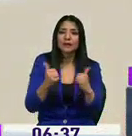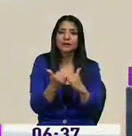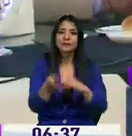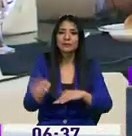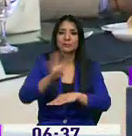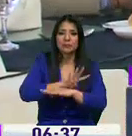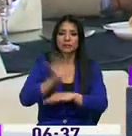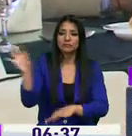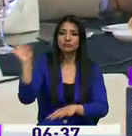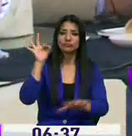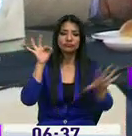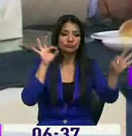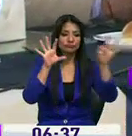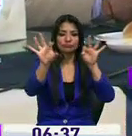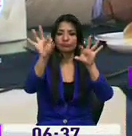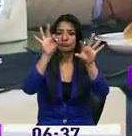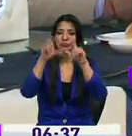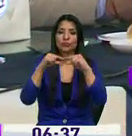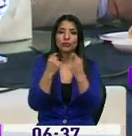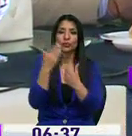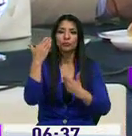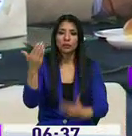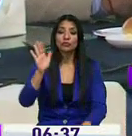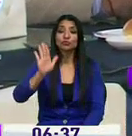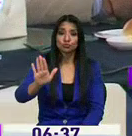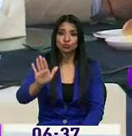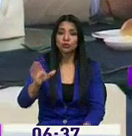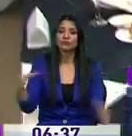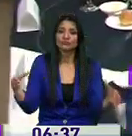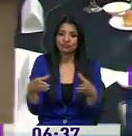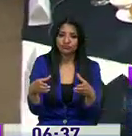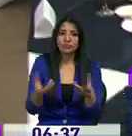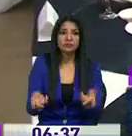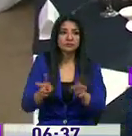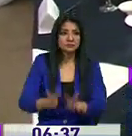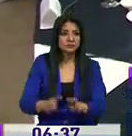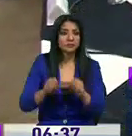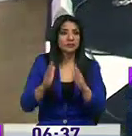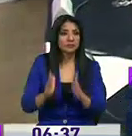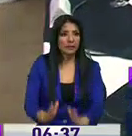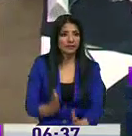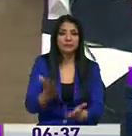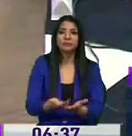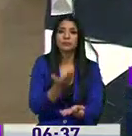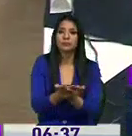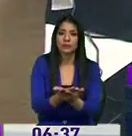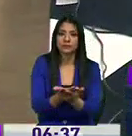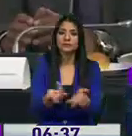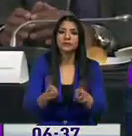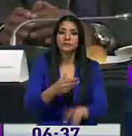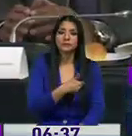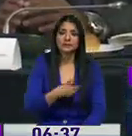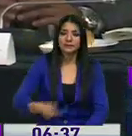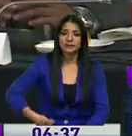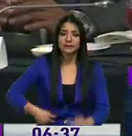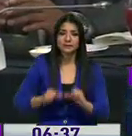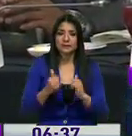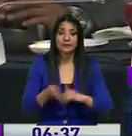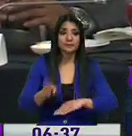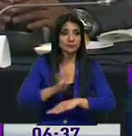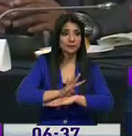los delegados de cada una de las bancadas legislativas también llegaron los asambleístas proponentes y el presidente de la asamblea